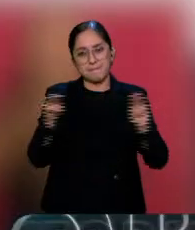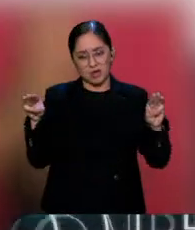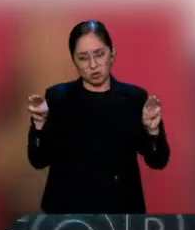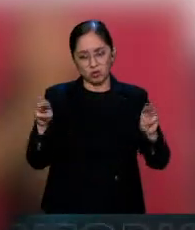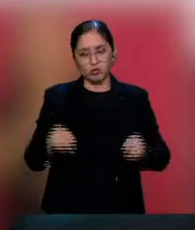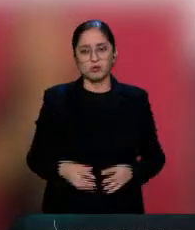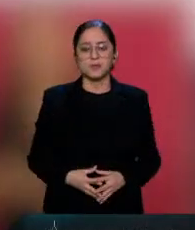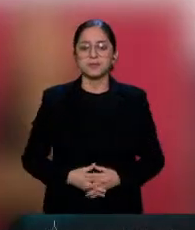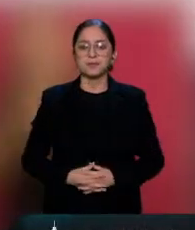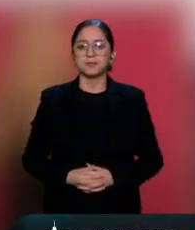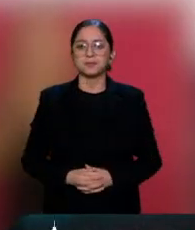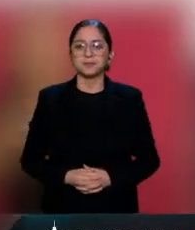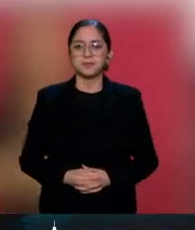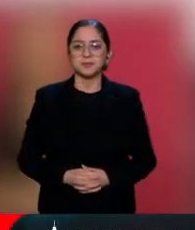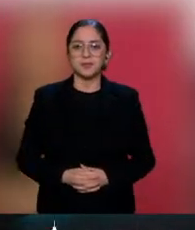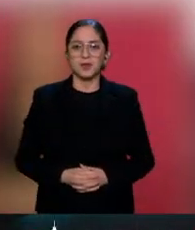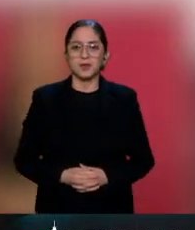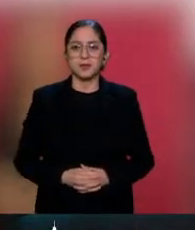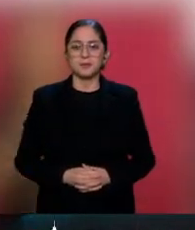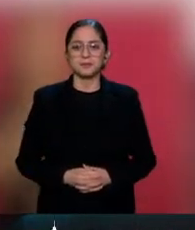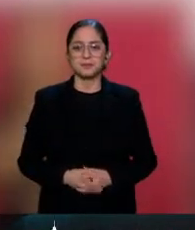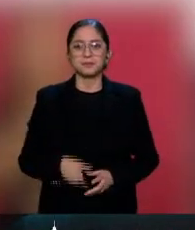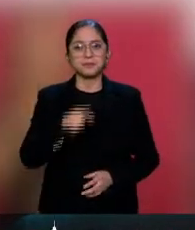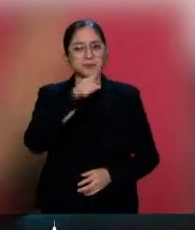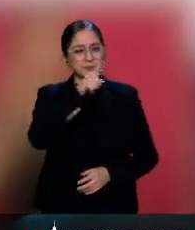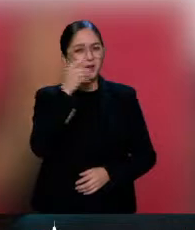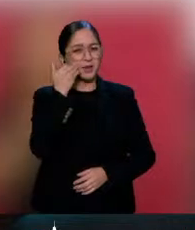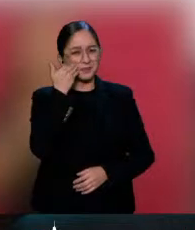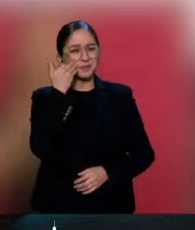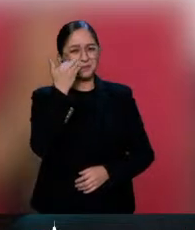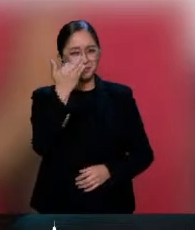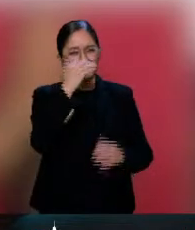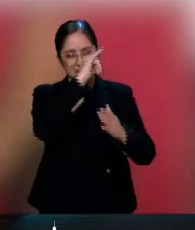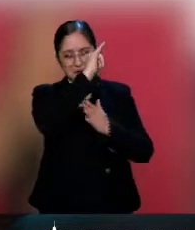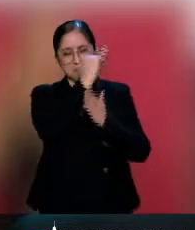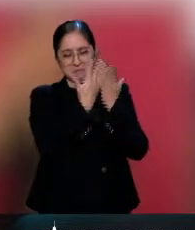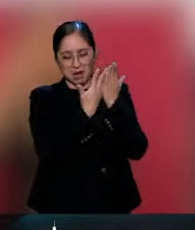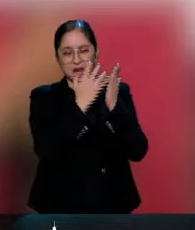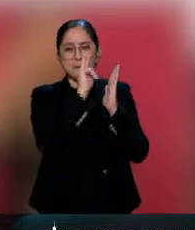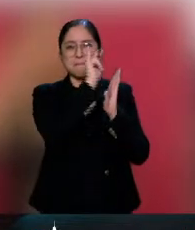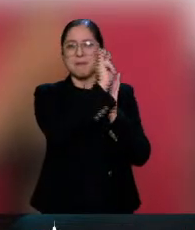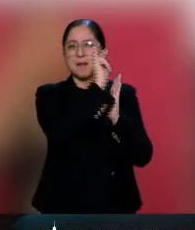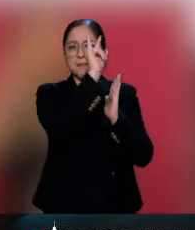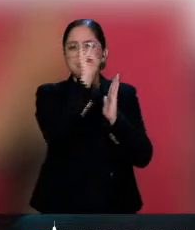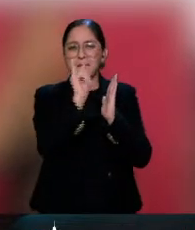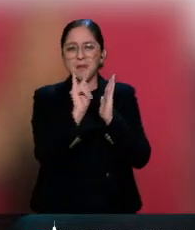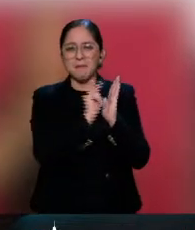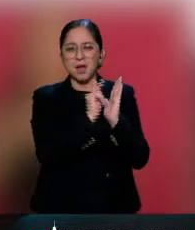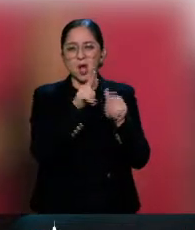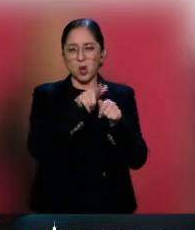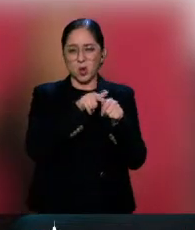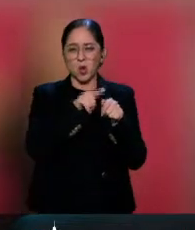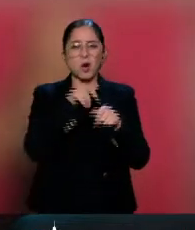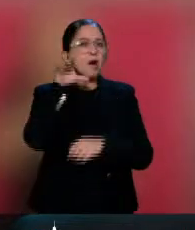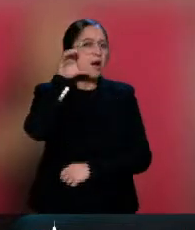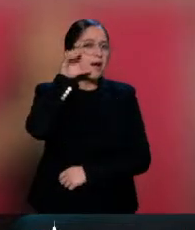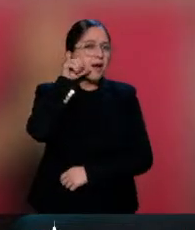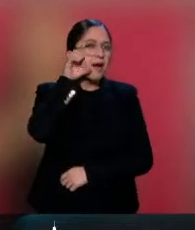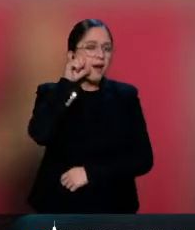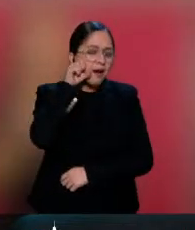tenemos estas figuras en anaranjado, en donde se estima que pudieran